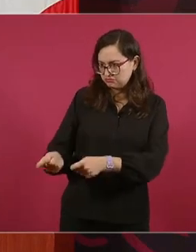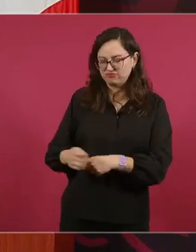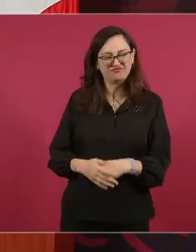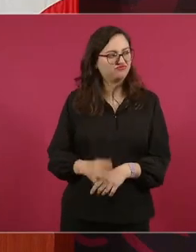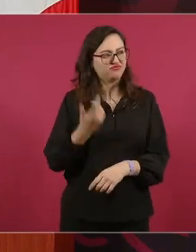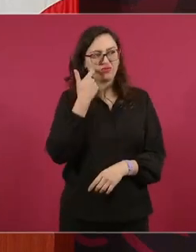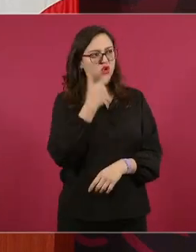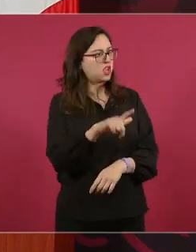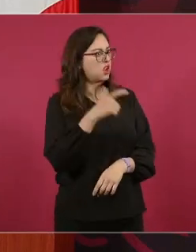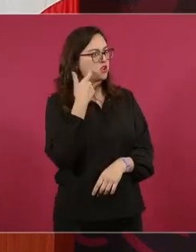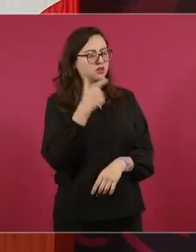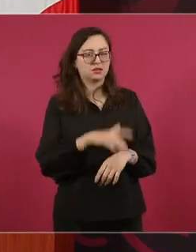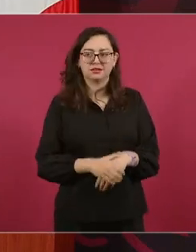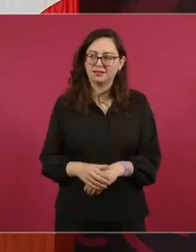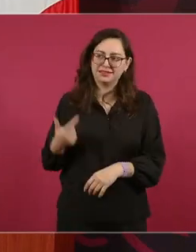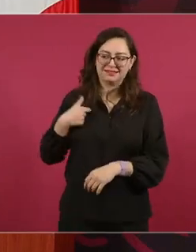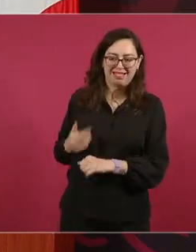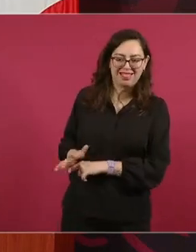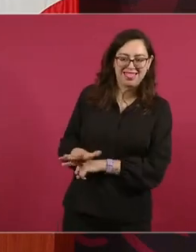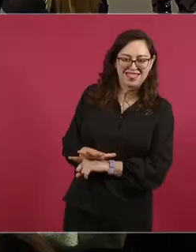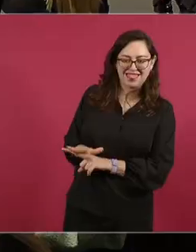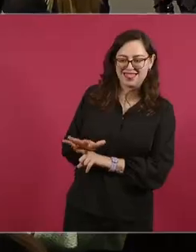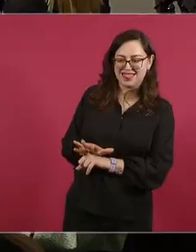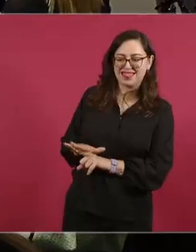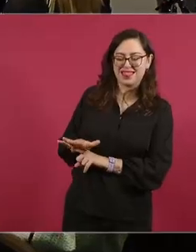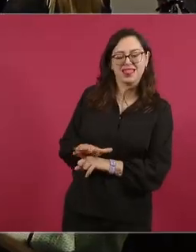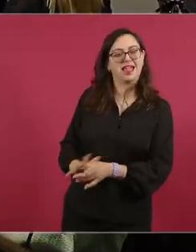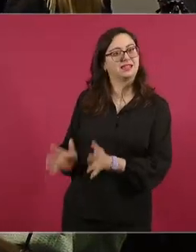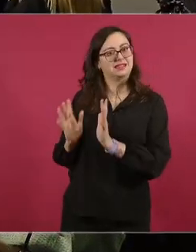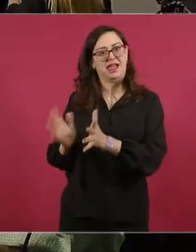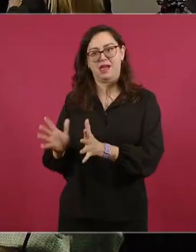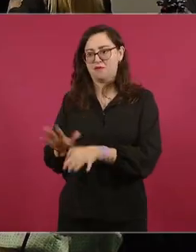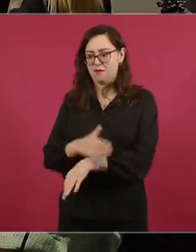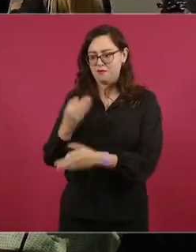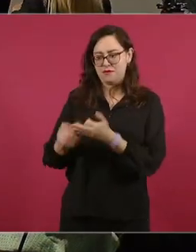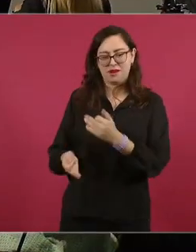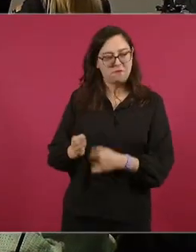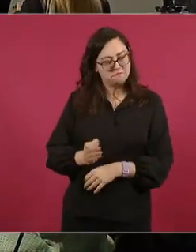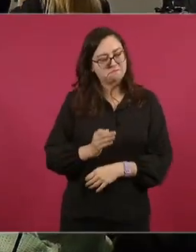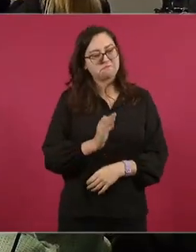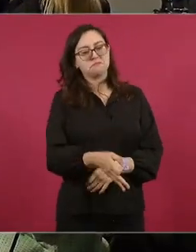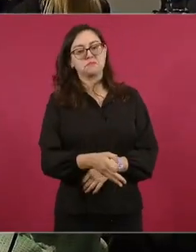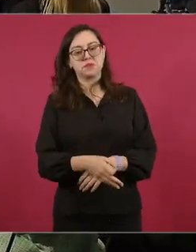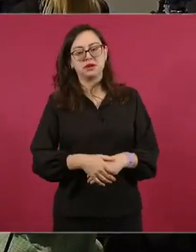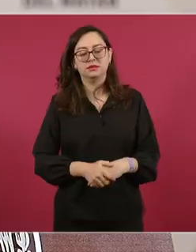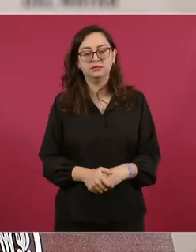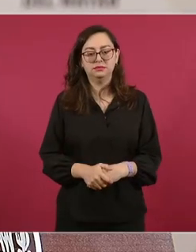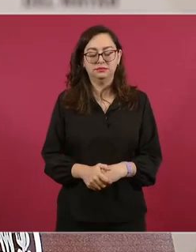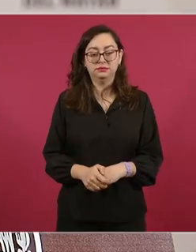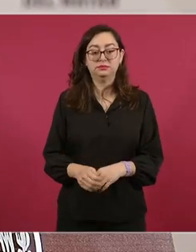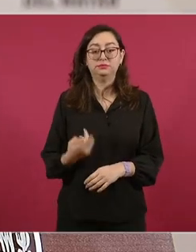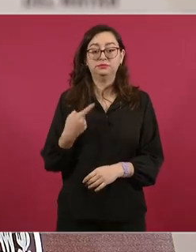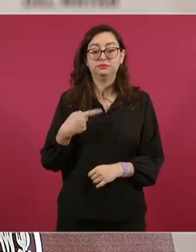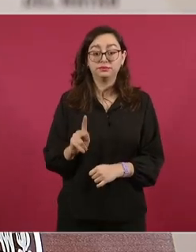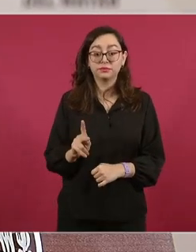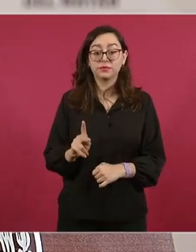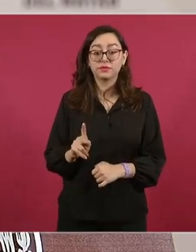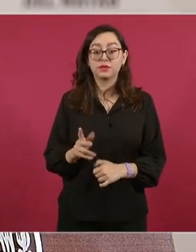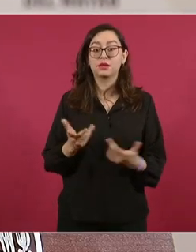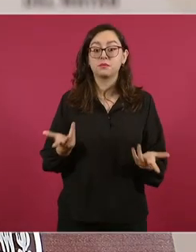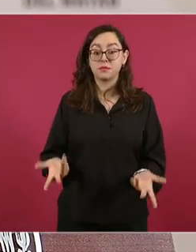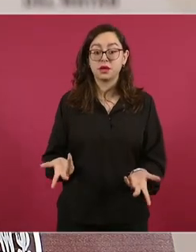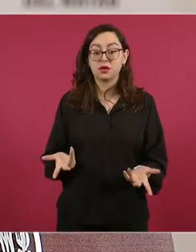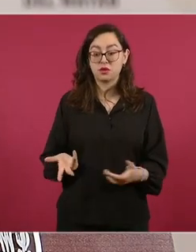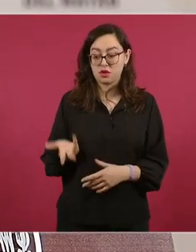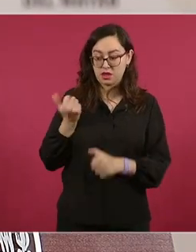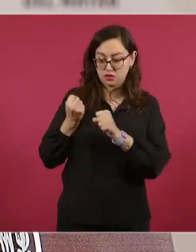que terminé convenciéndolo. Pero cuando esta reforma, todavía no era secretario